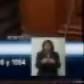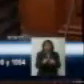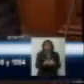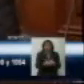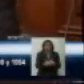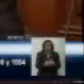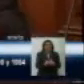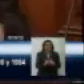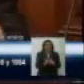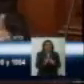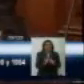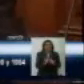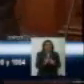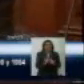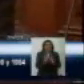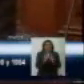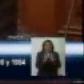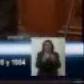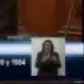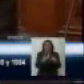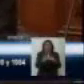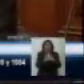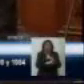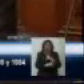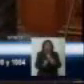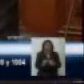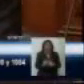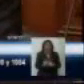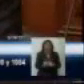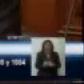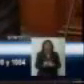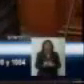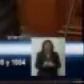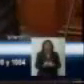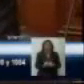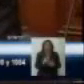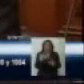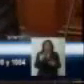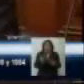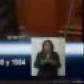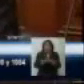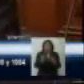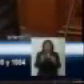comunidades nativas y de diferentes departamentos del país. El